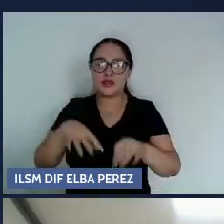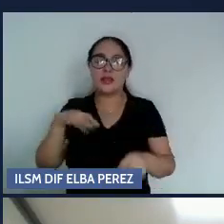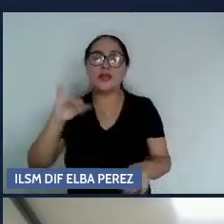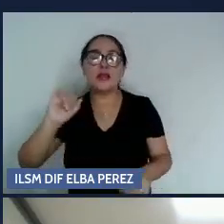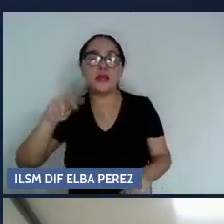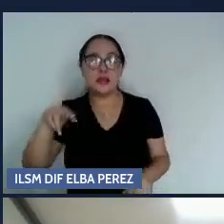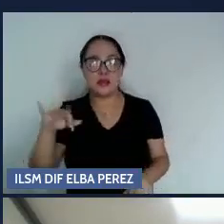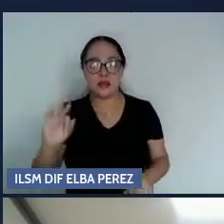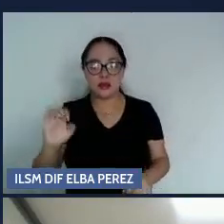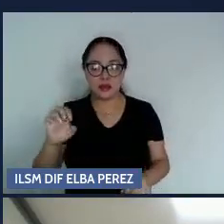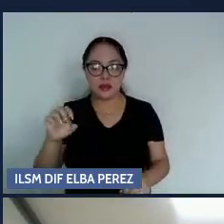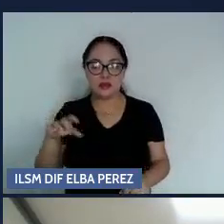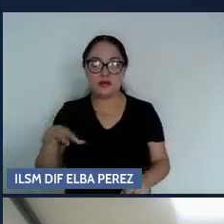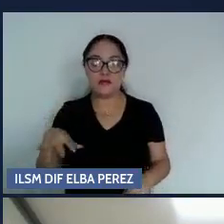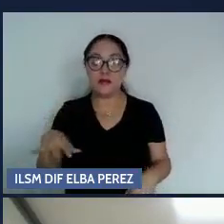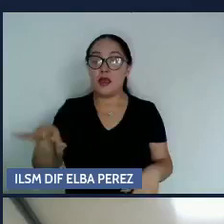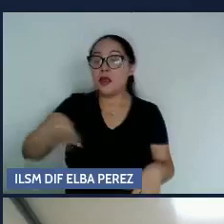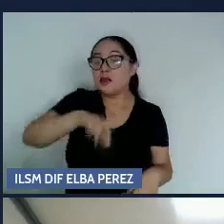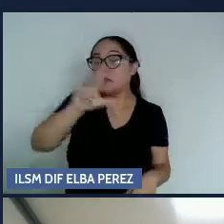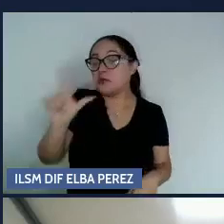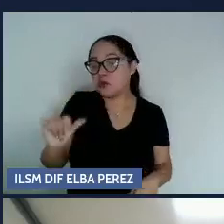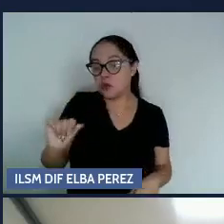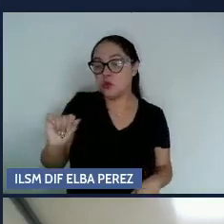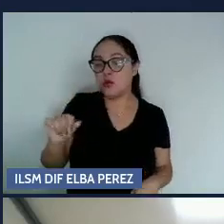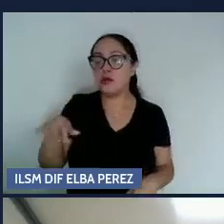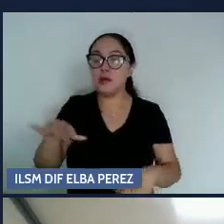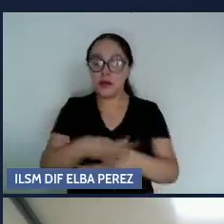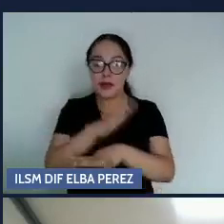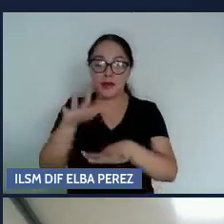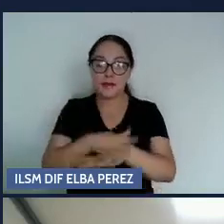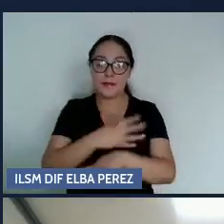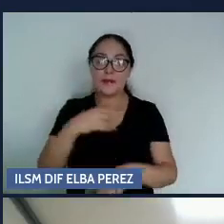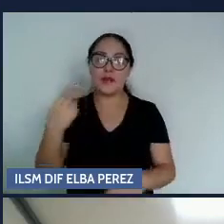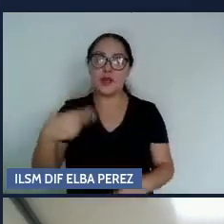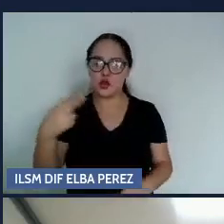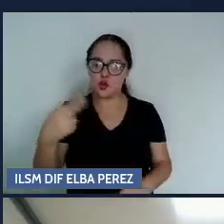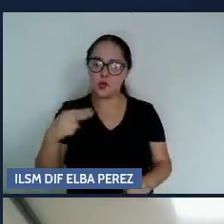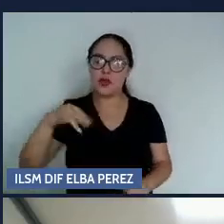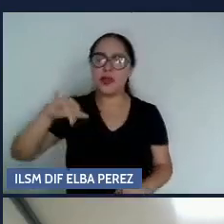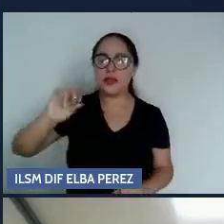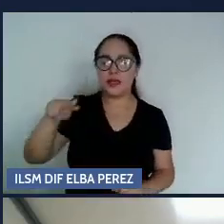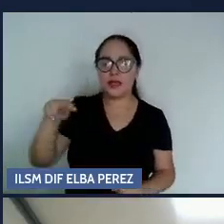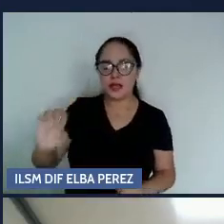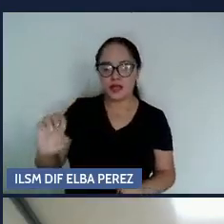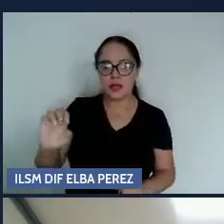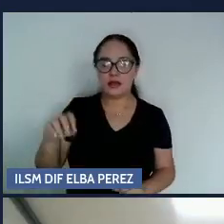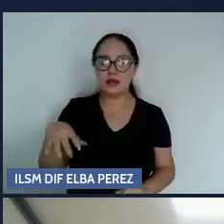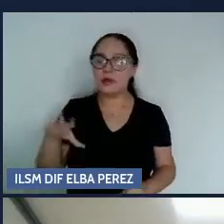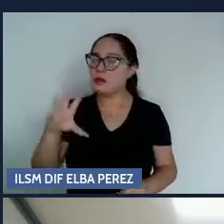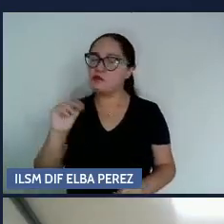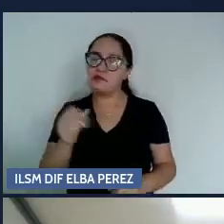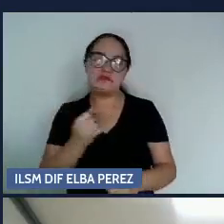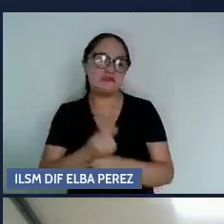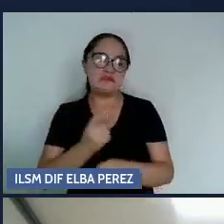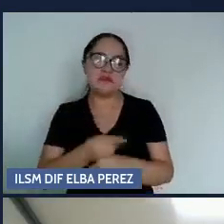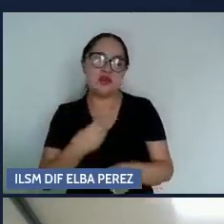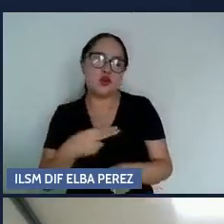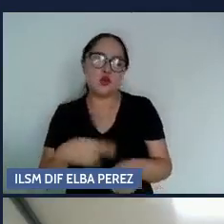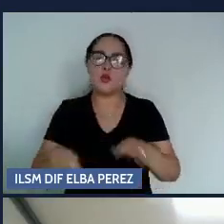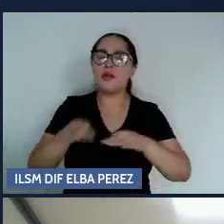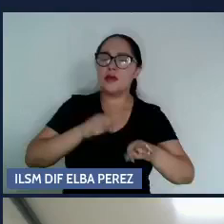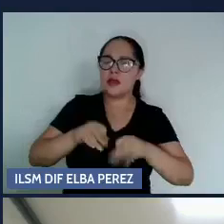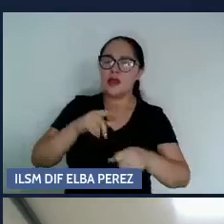en el INE. No solo fue un cambio de nombres, también fue un cambio de procedimientos,